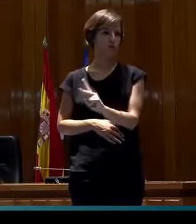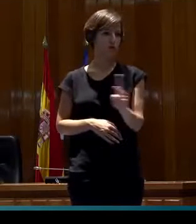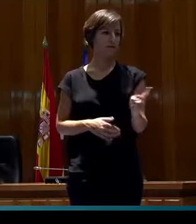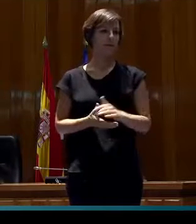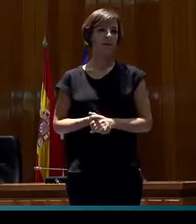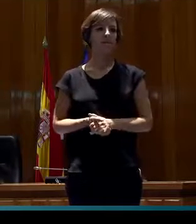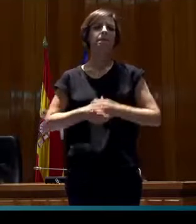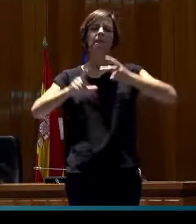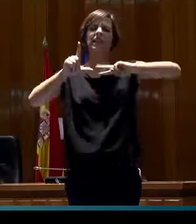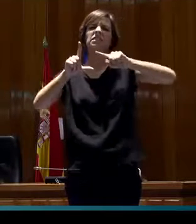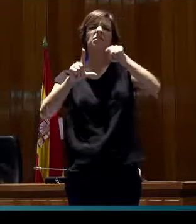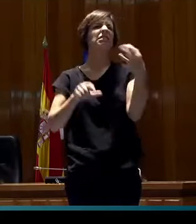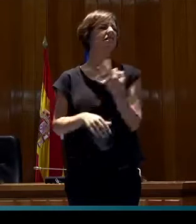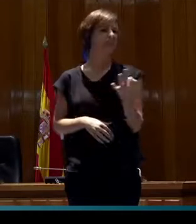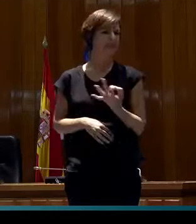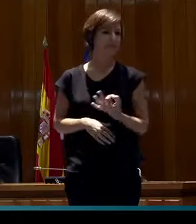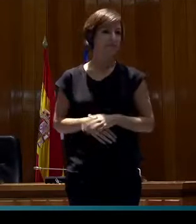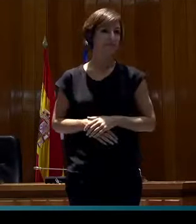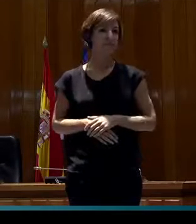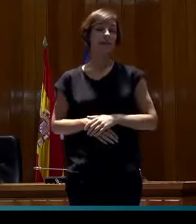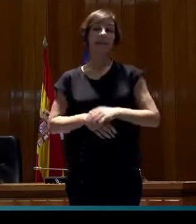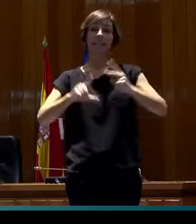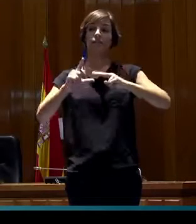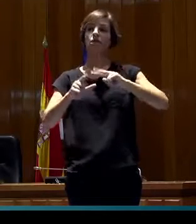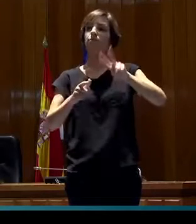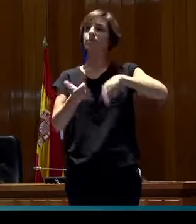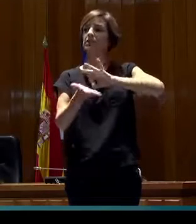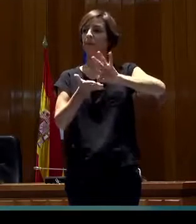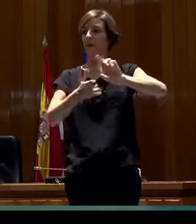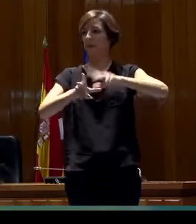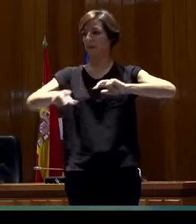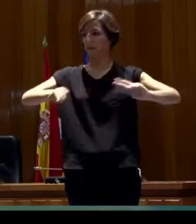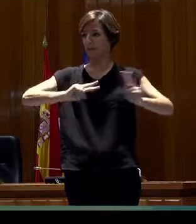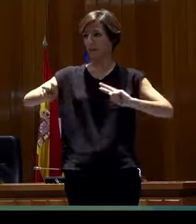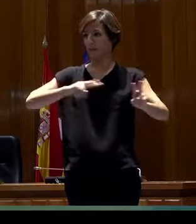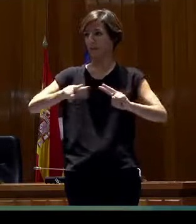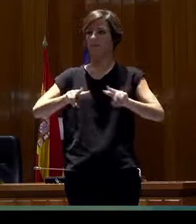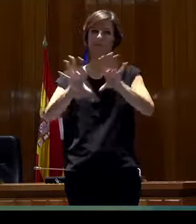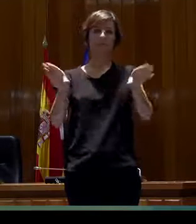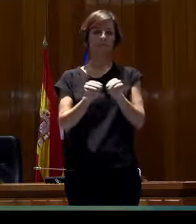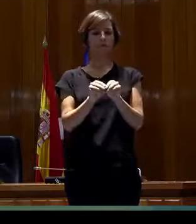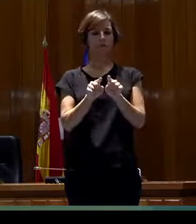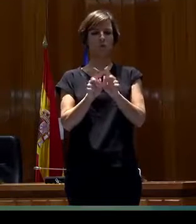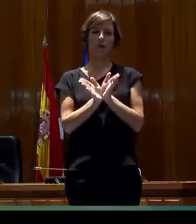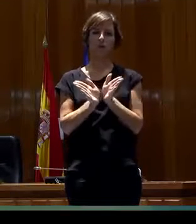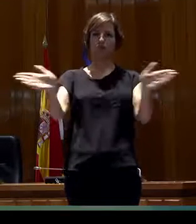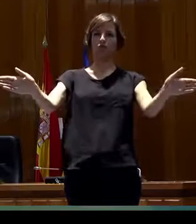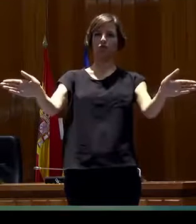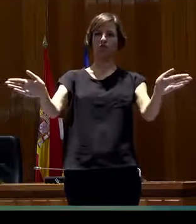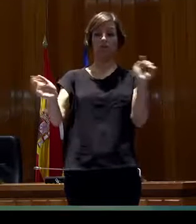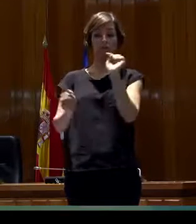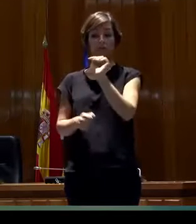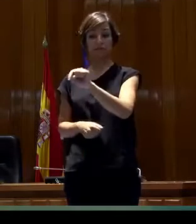¿Qué es S-Visual? S-Visual, el servicio de videointerpretación S-Visual, podemos decir que tiene una doble vertiente. Por un